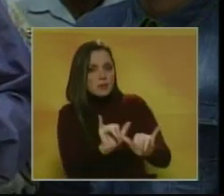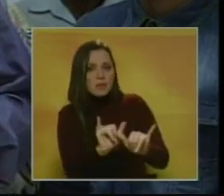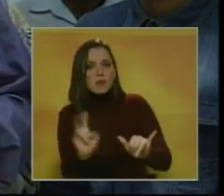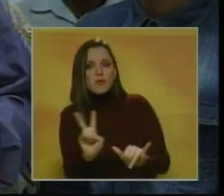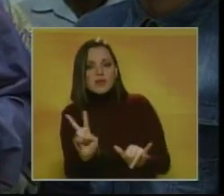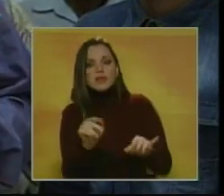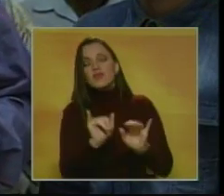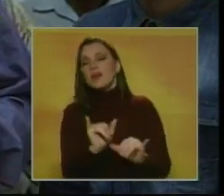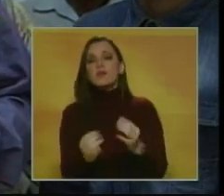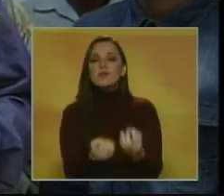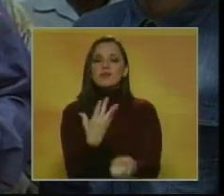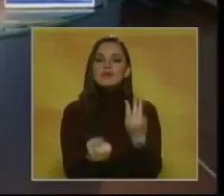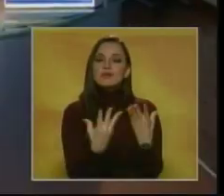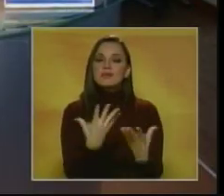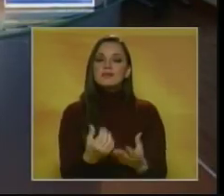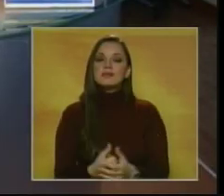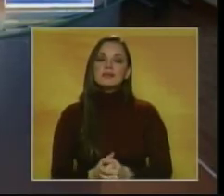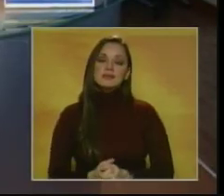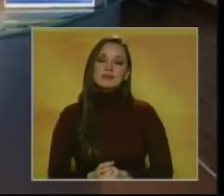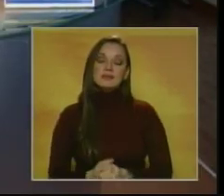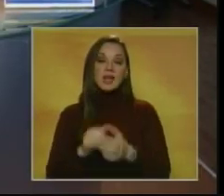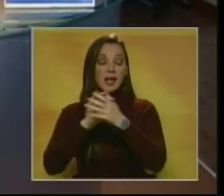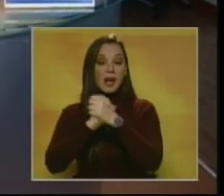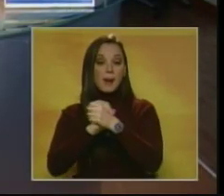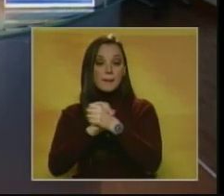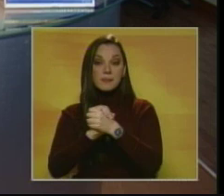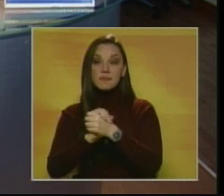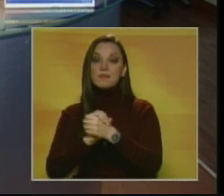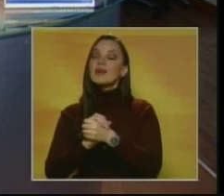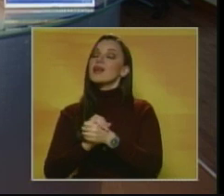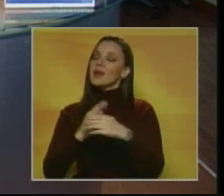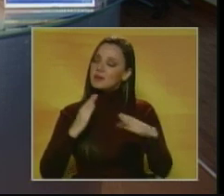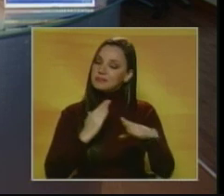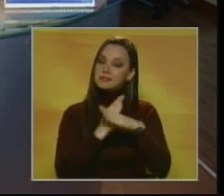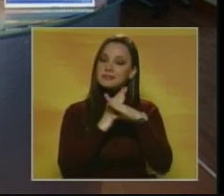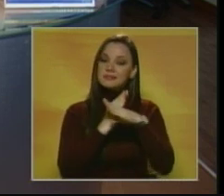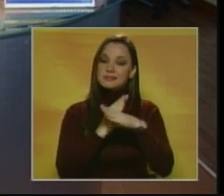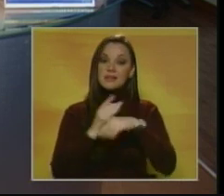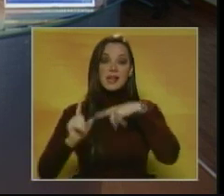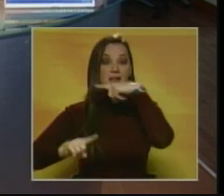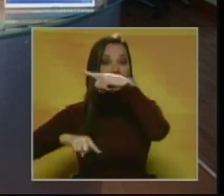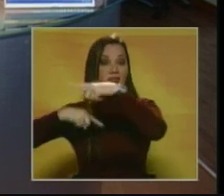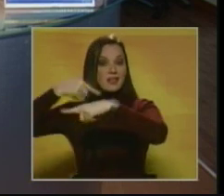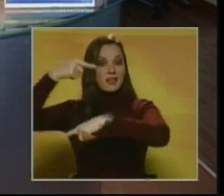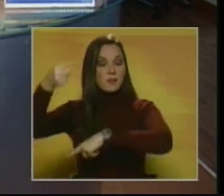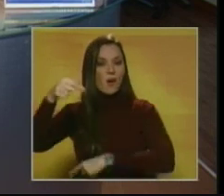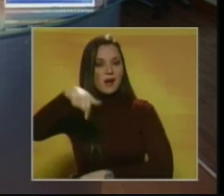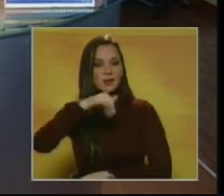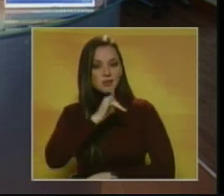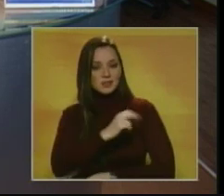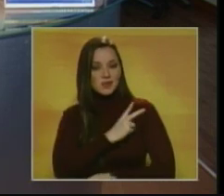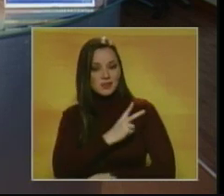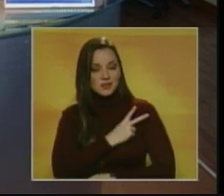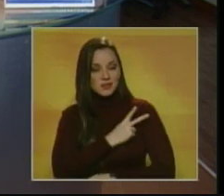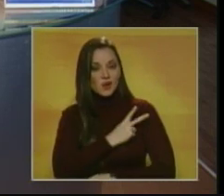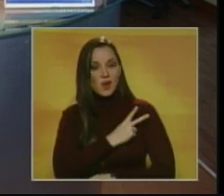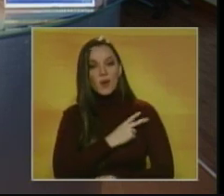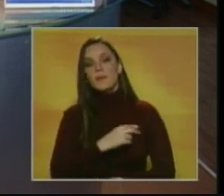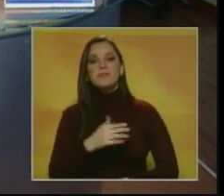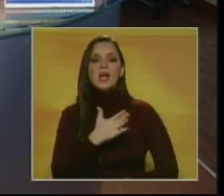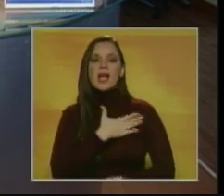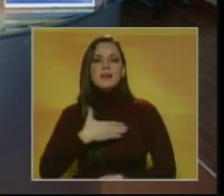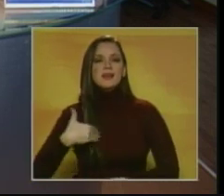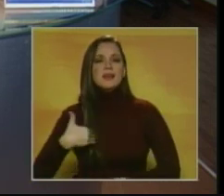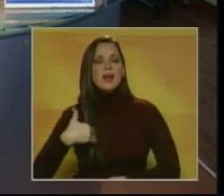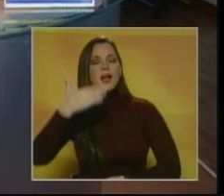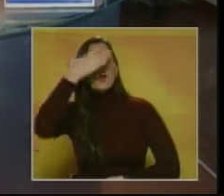de nuestras fronteras. Amigos, es momento de hacer una nueva pausa y más adelante en su noticiero Venevisión. Quiero olvidar.